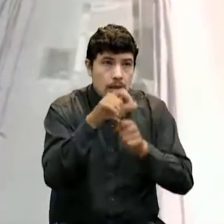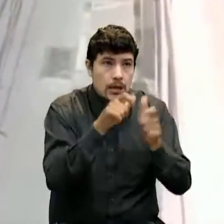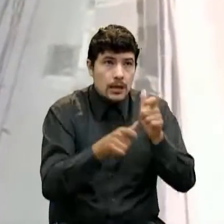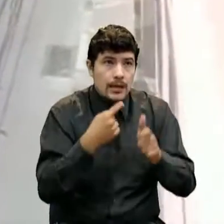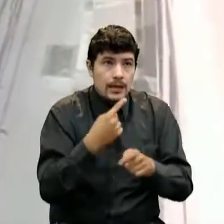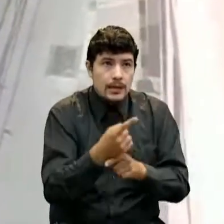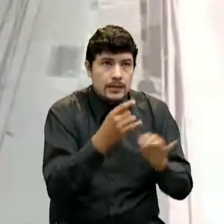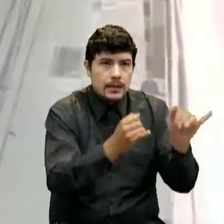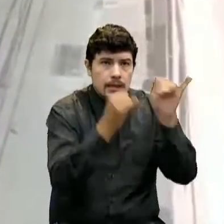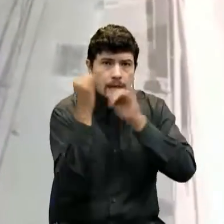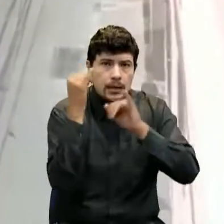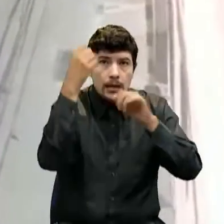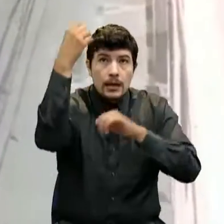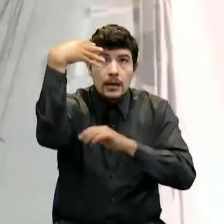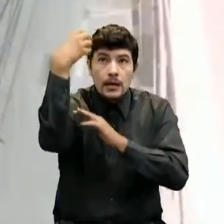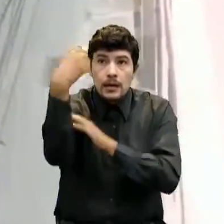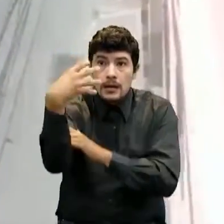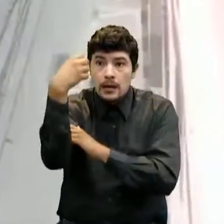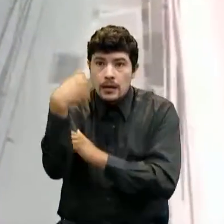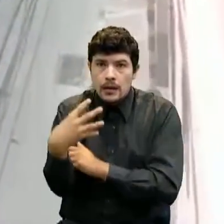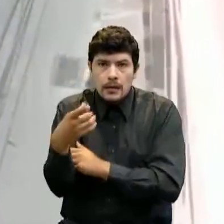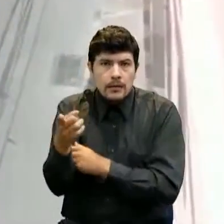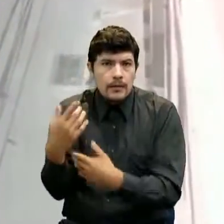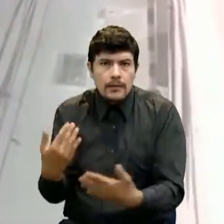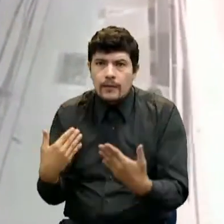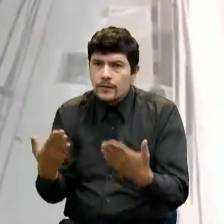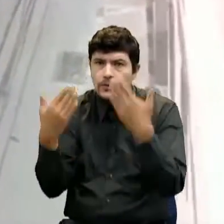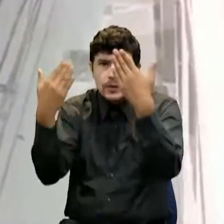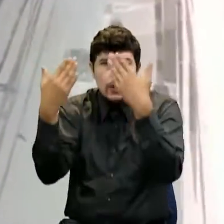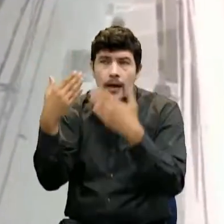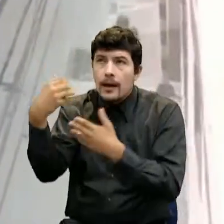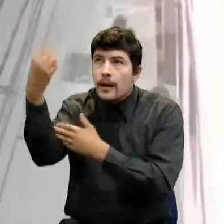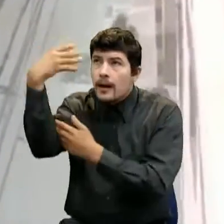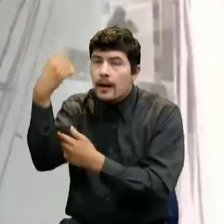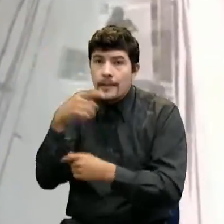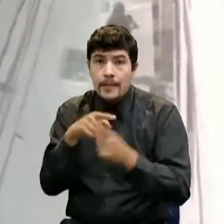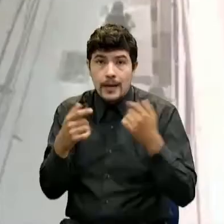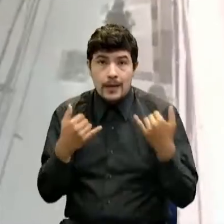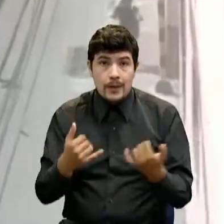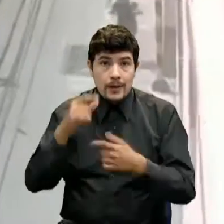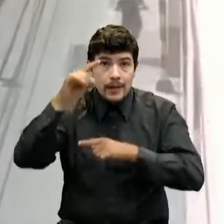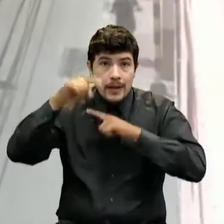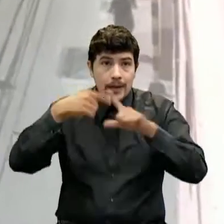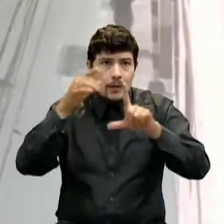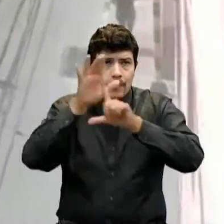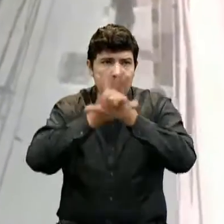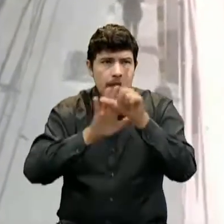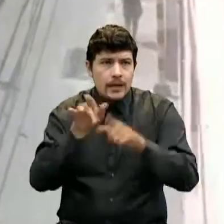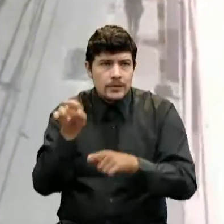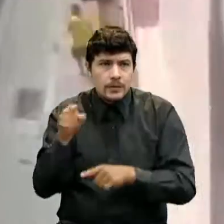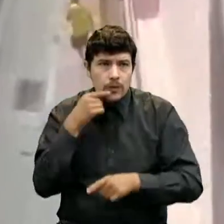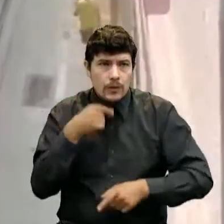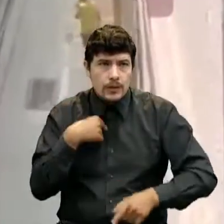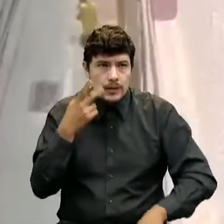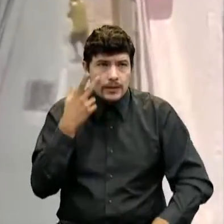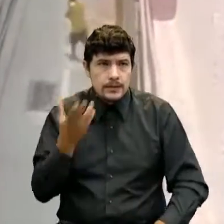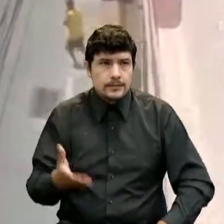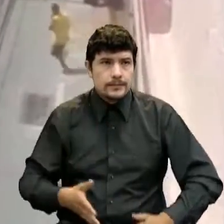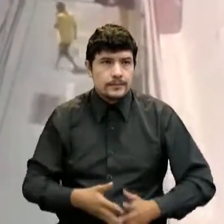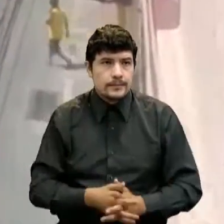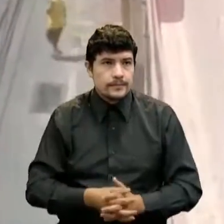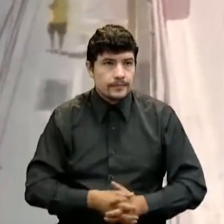la red de semáforos de este municipio no funcionaba, al parecer. Sin embargo, nos envían ahora este video para decirnos lo siguiente.